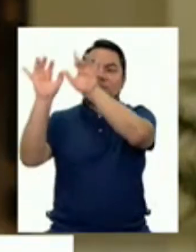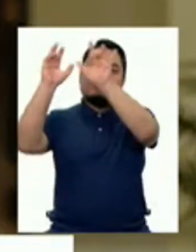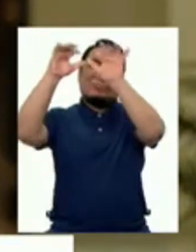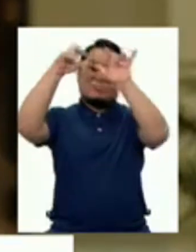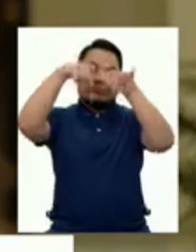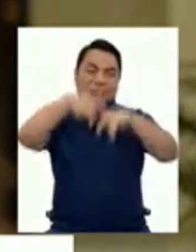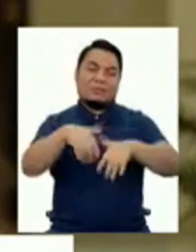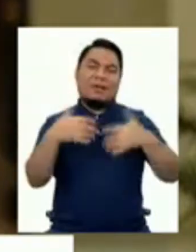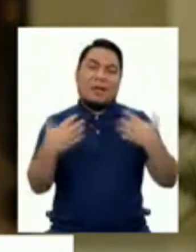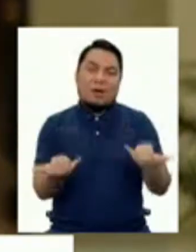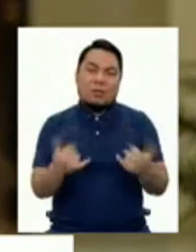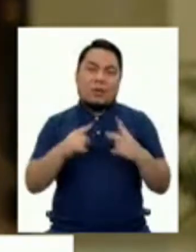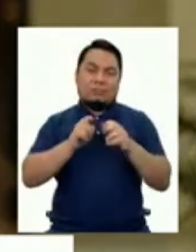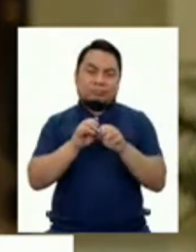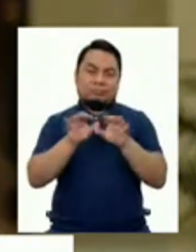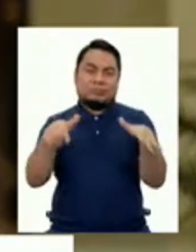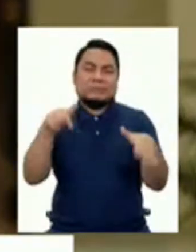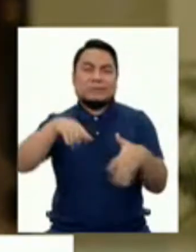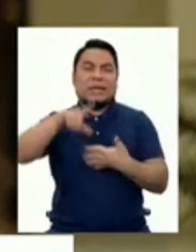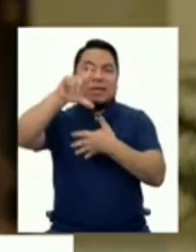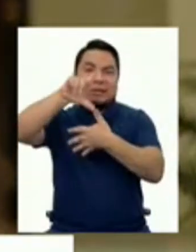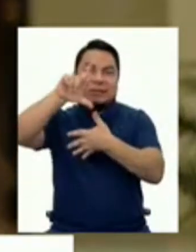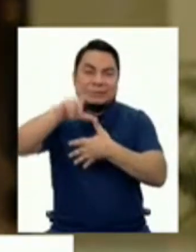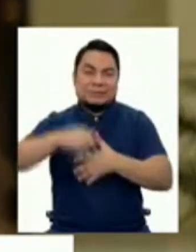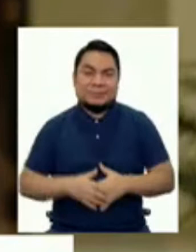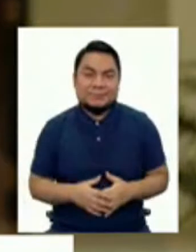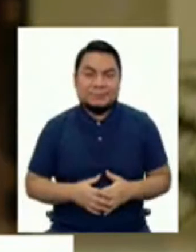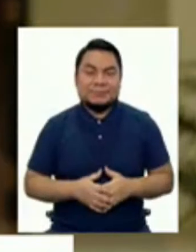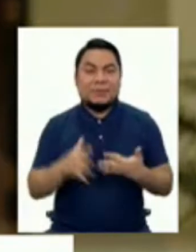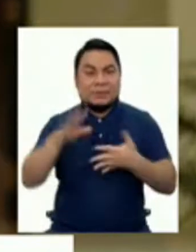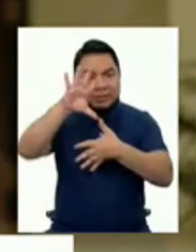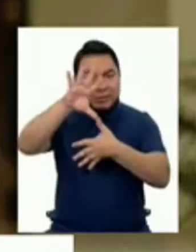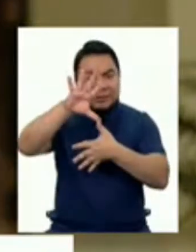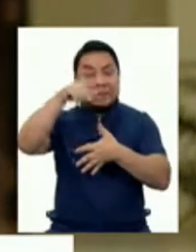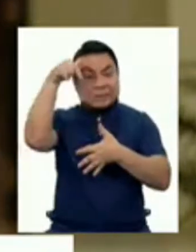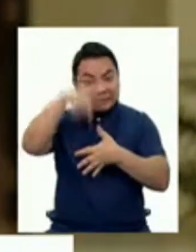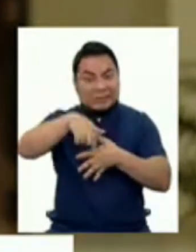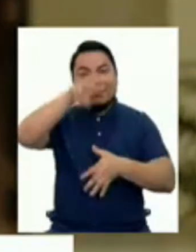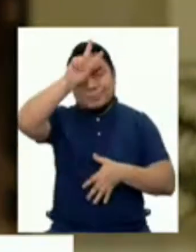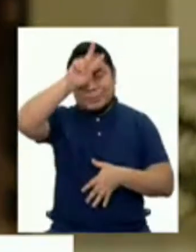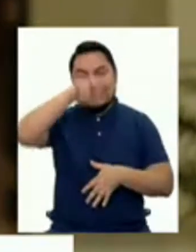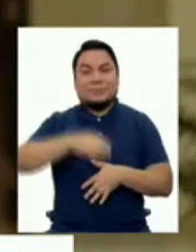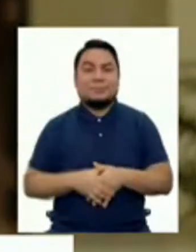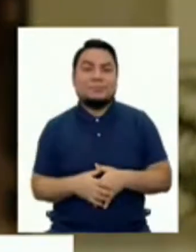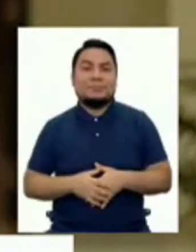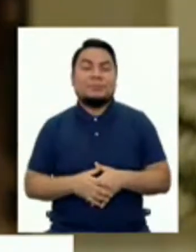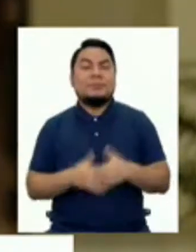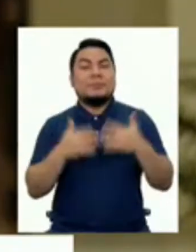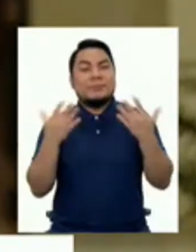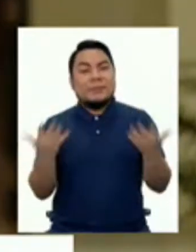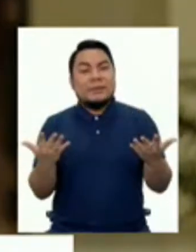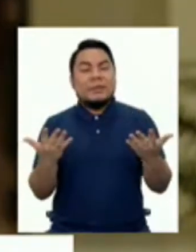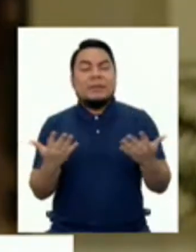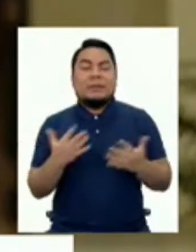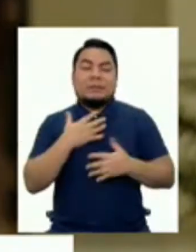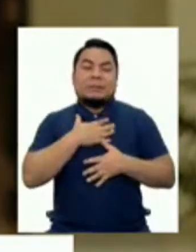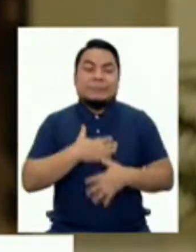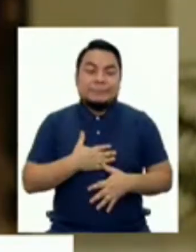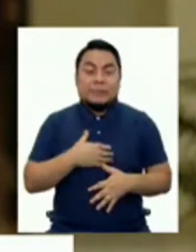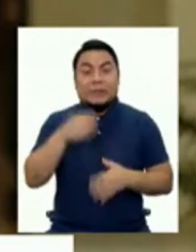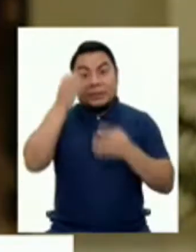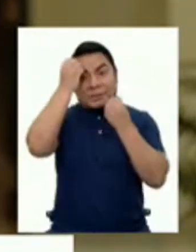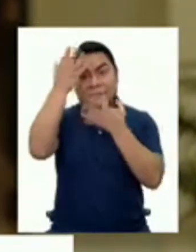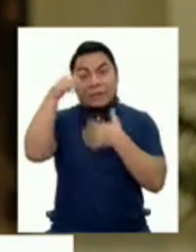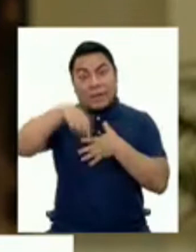sabemos que el epicentro es las Américas. Entre ellas se encuentra el Perú. Felizmente, los datos